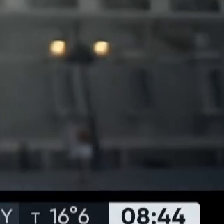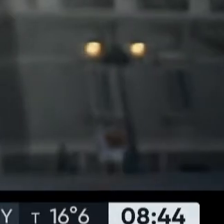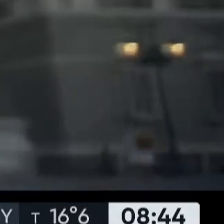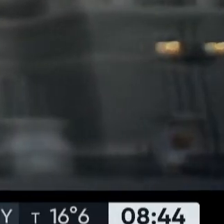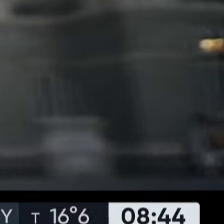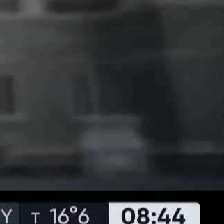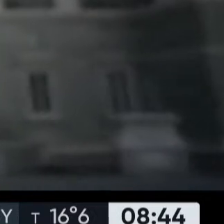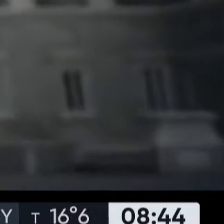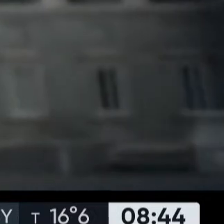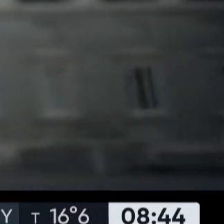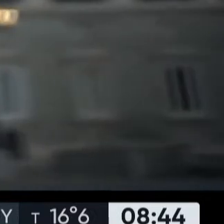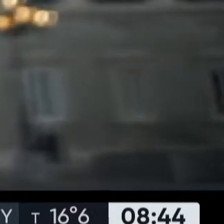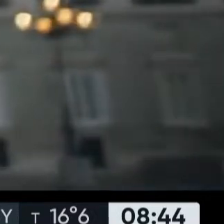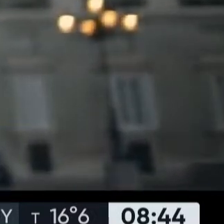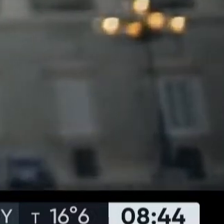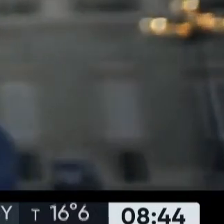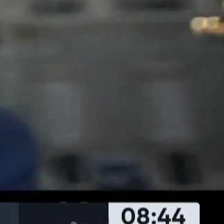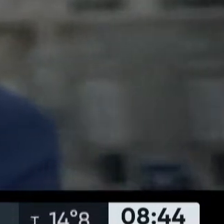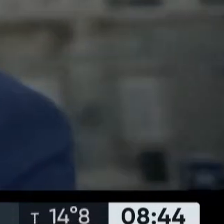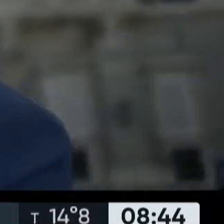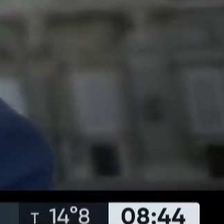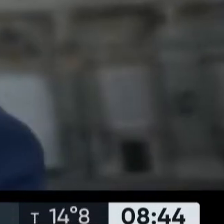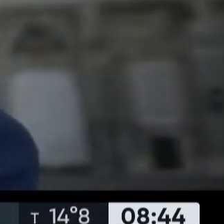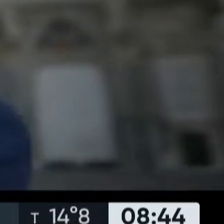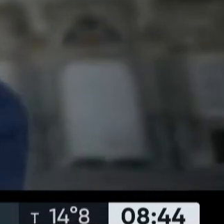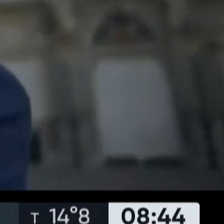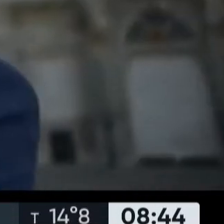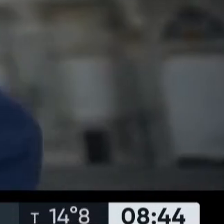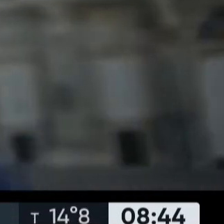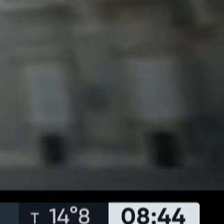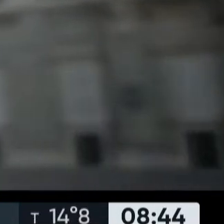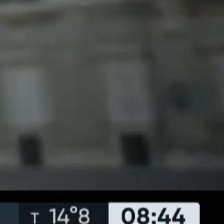amor, por favor, para, déjame, olvídame.